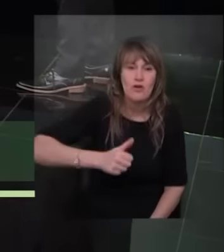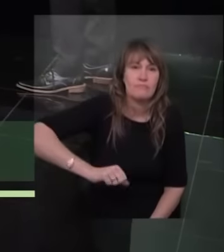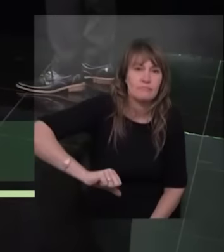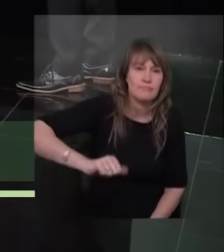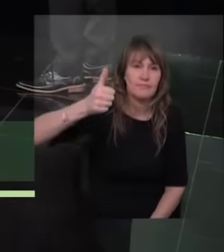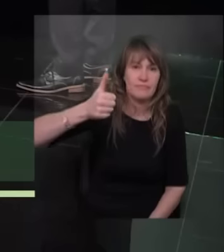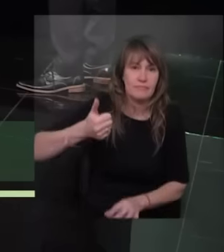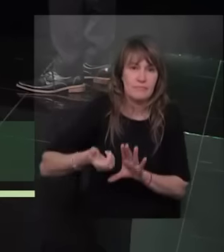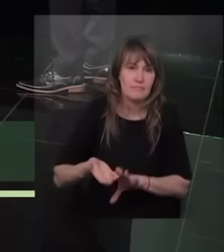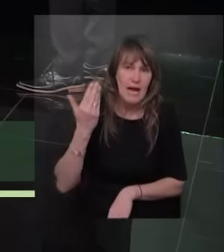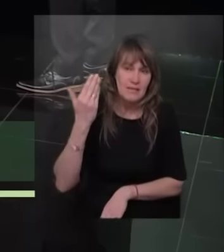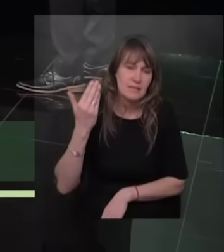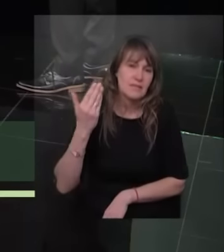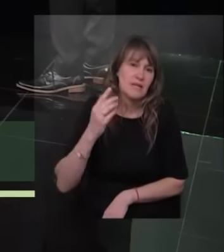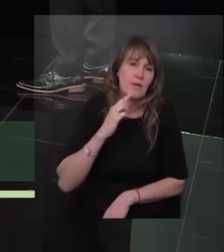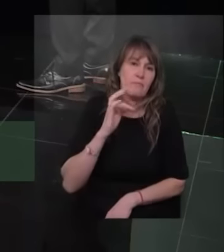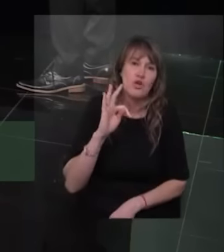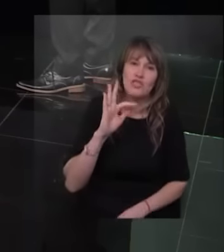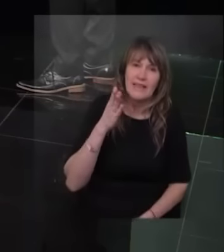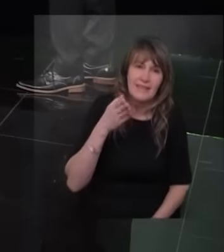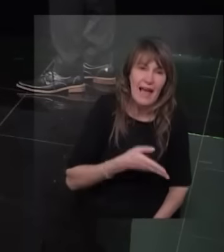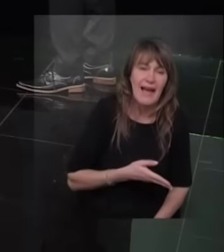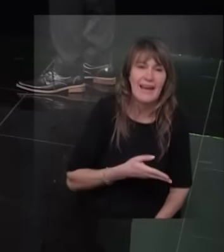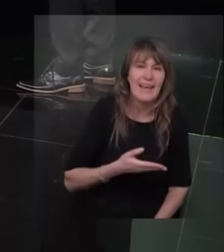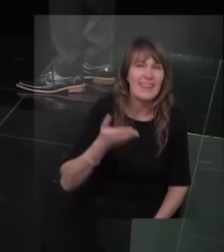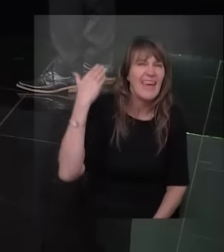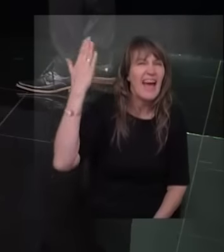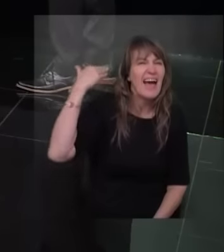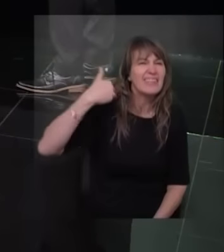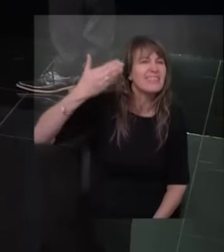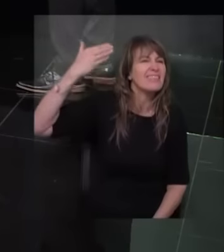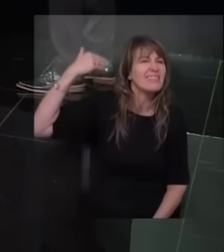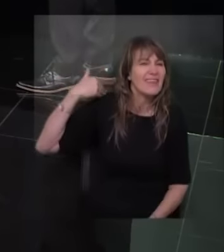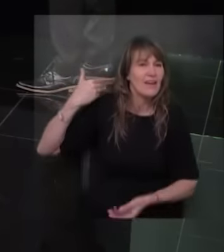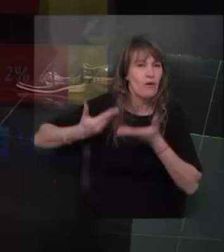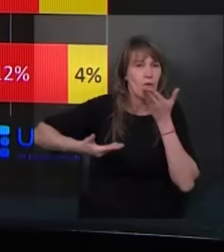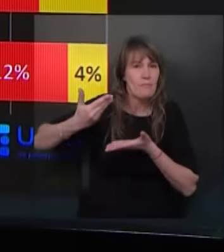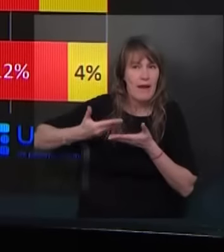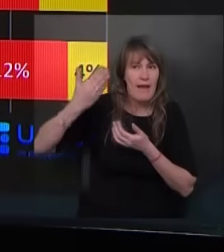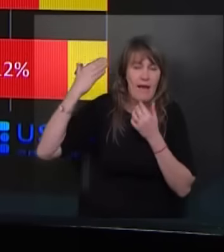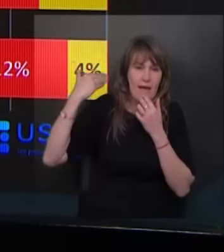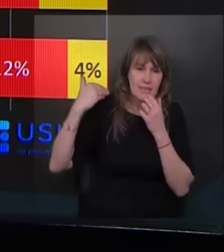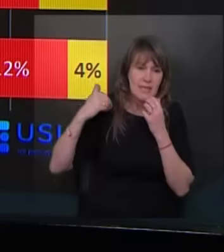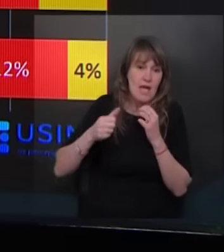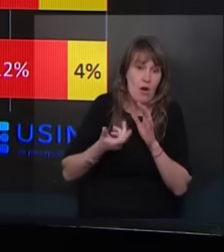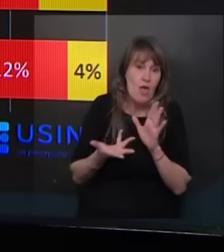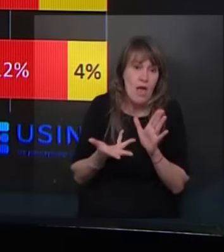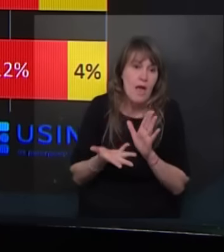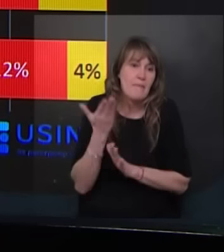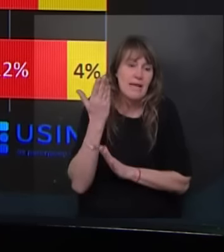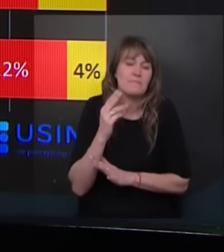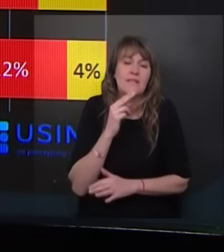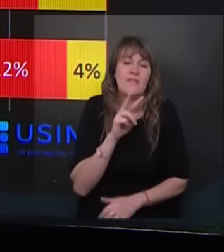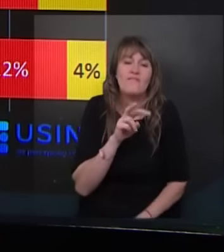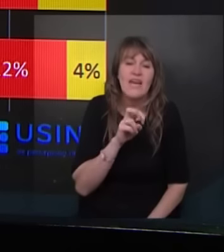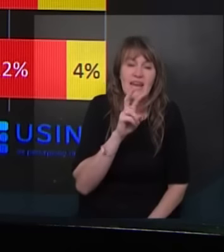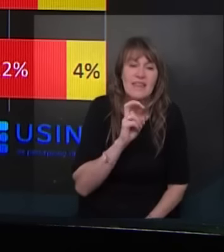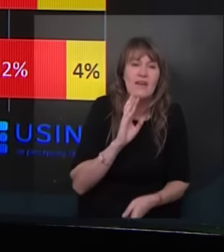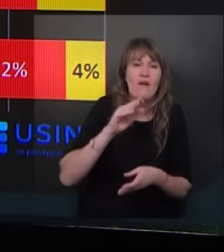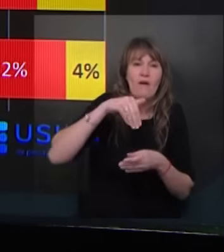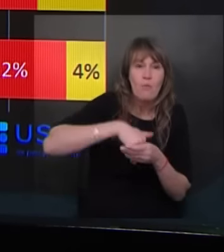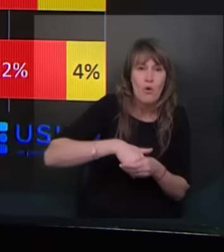este todos los porcentajes anteriores a las elecciones internas O sea que podemos ver claramente que en estos colores verdes está la votación del